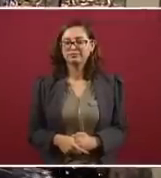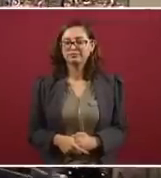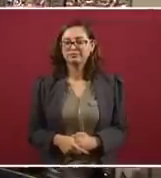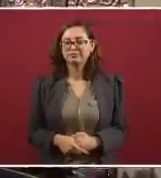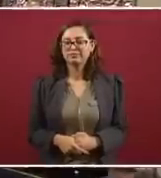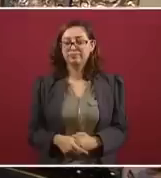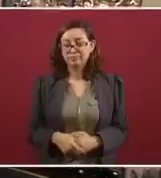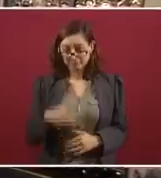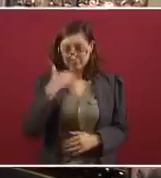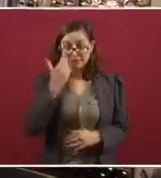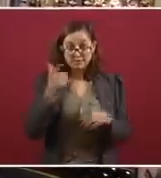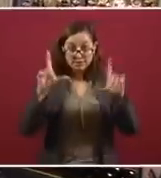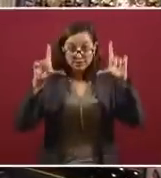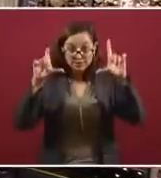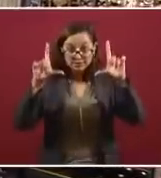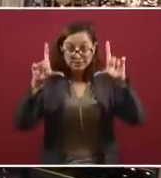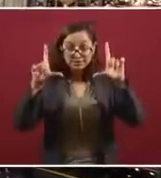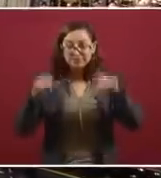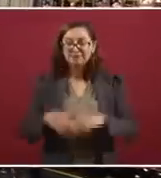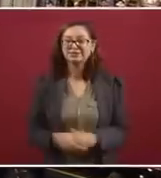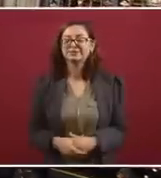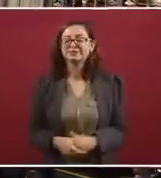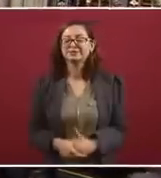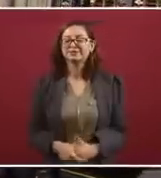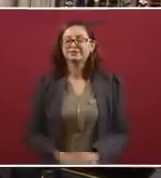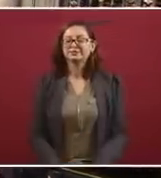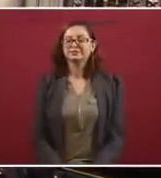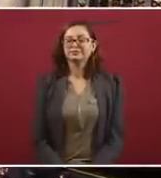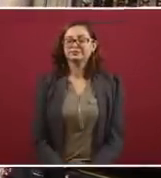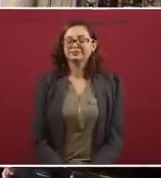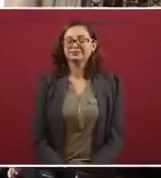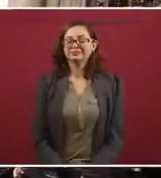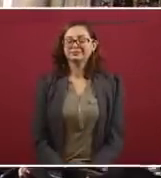¿Quieren una foto? Sí. A ver, acá.